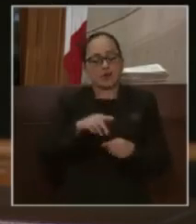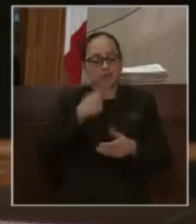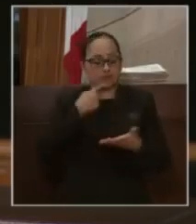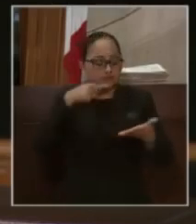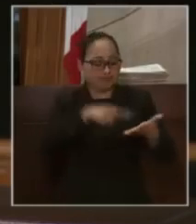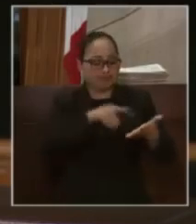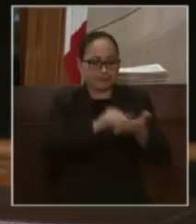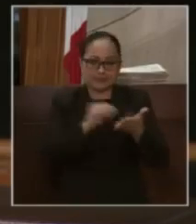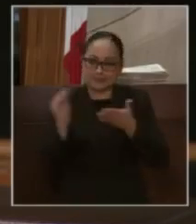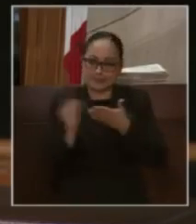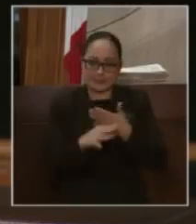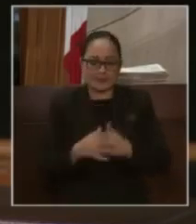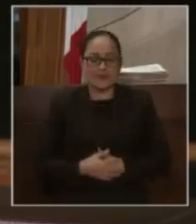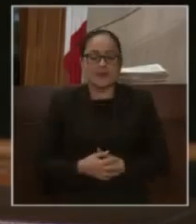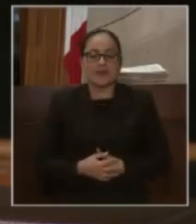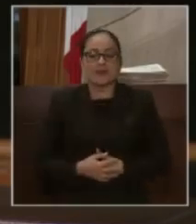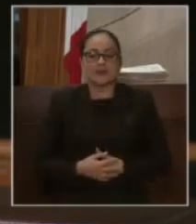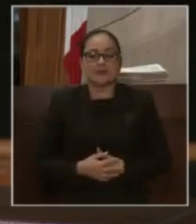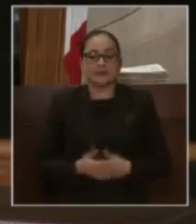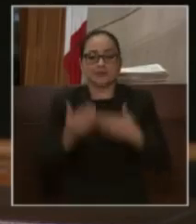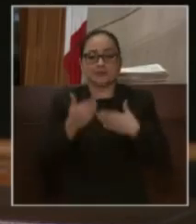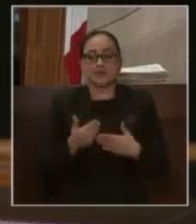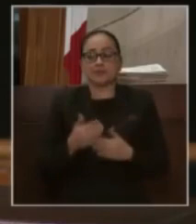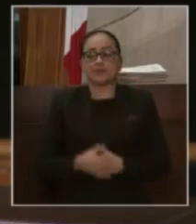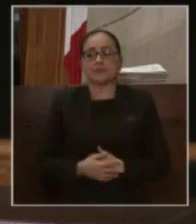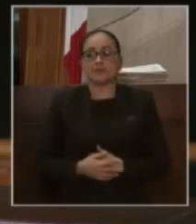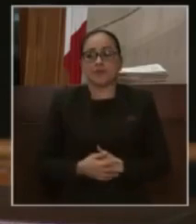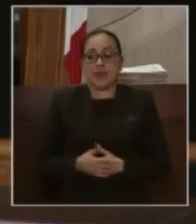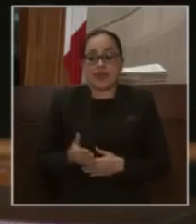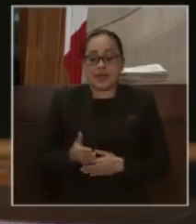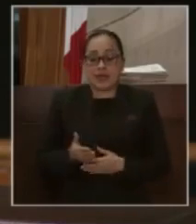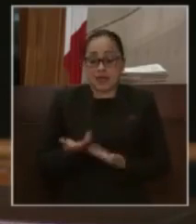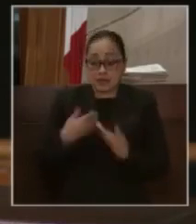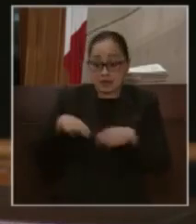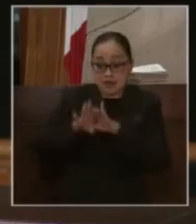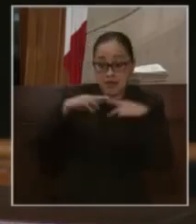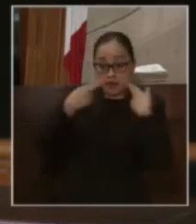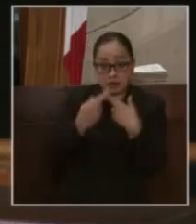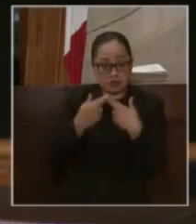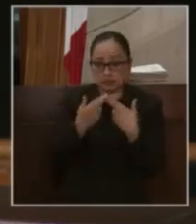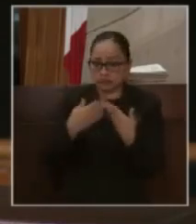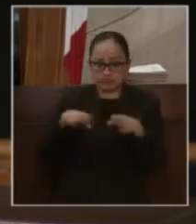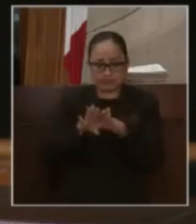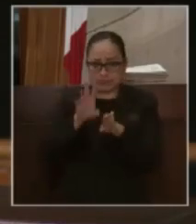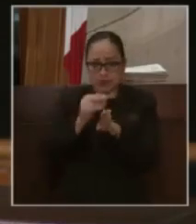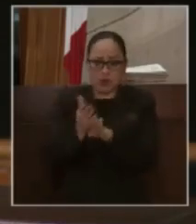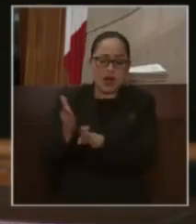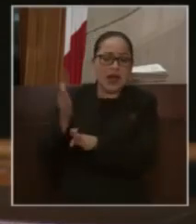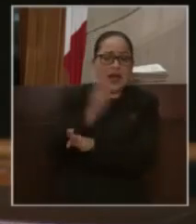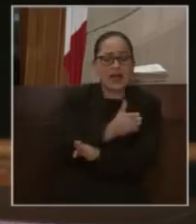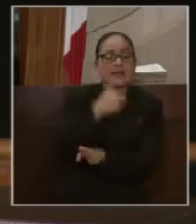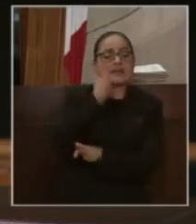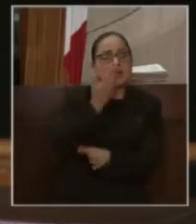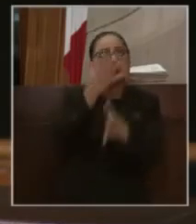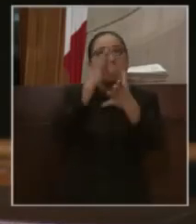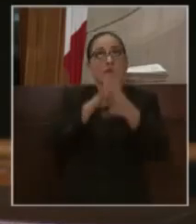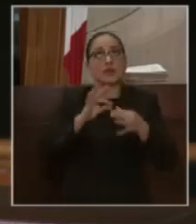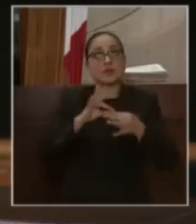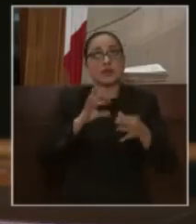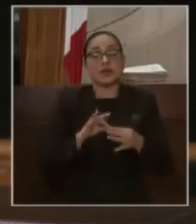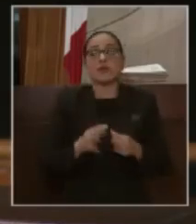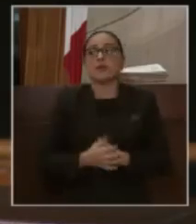de plano las demandas. Previo a levantar esta sesión, quiero señalar